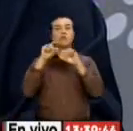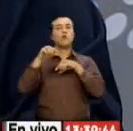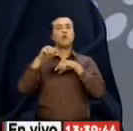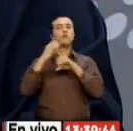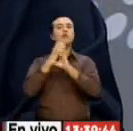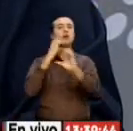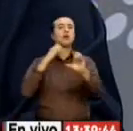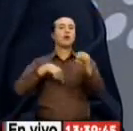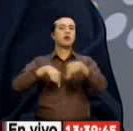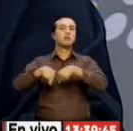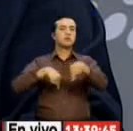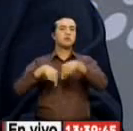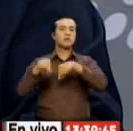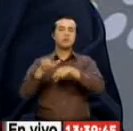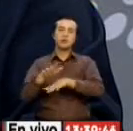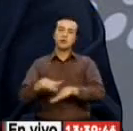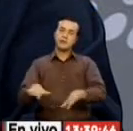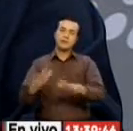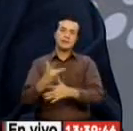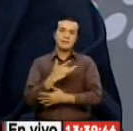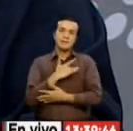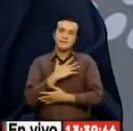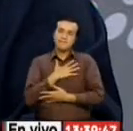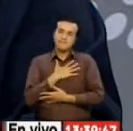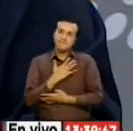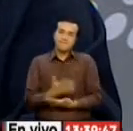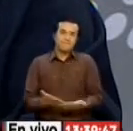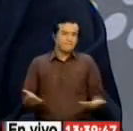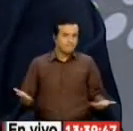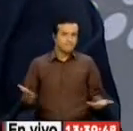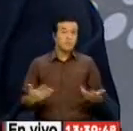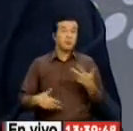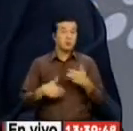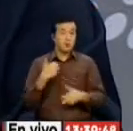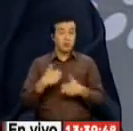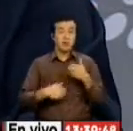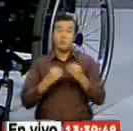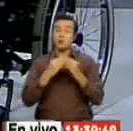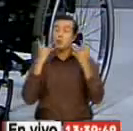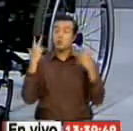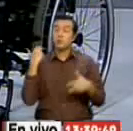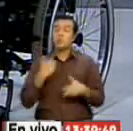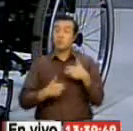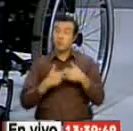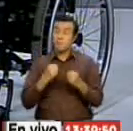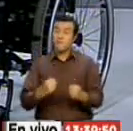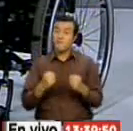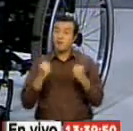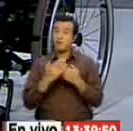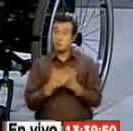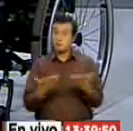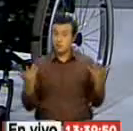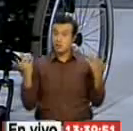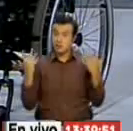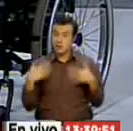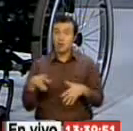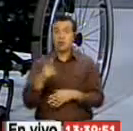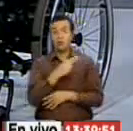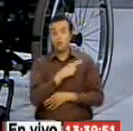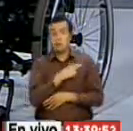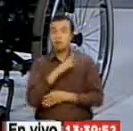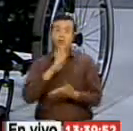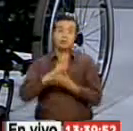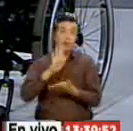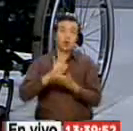transporte y la accesibilidad al medio físico. Lamentablemente son los problemas más graves que tenemos. Entonces, para llegar a la universidad, a la escuela,